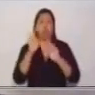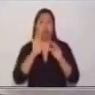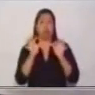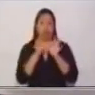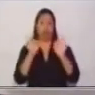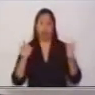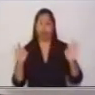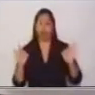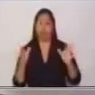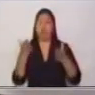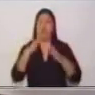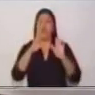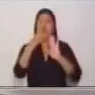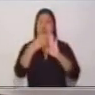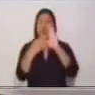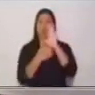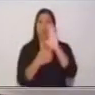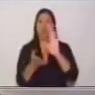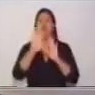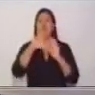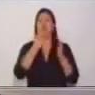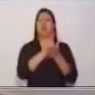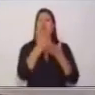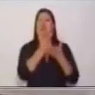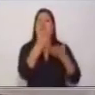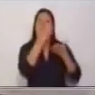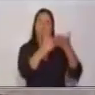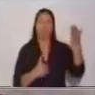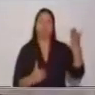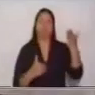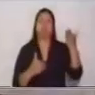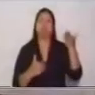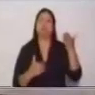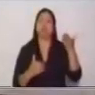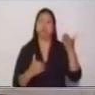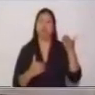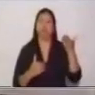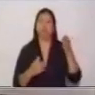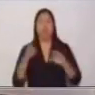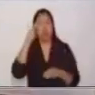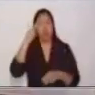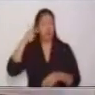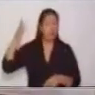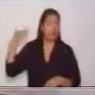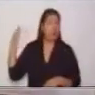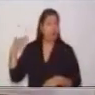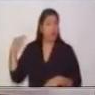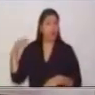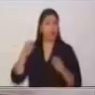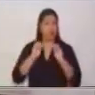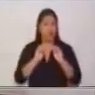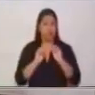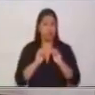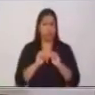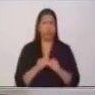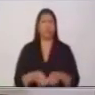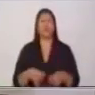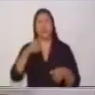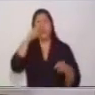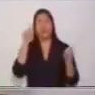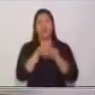párrafos y luego los textos. Y recordando la sesión anterior, vimos también los textos